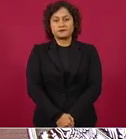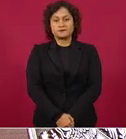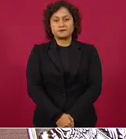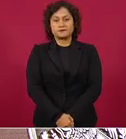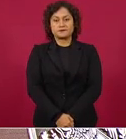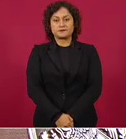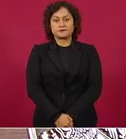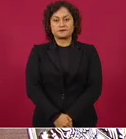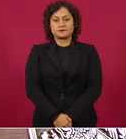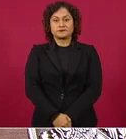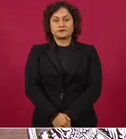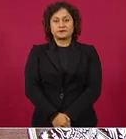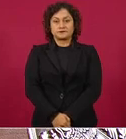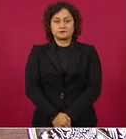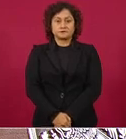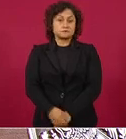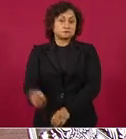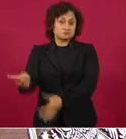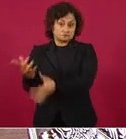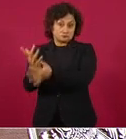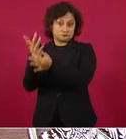Es un timbre de orgullo